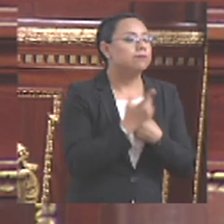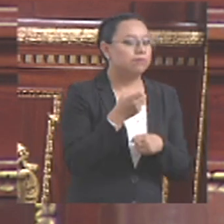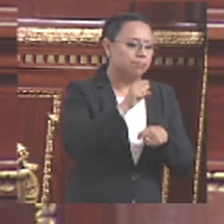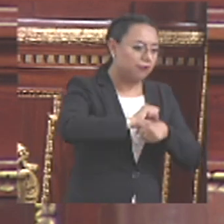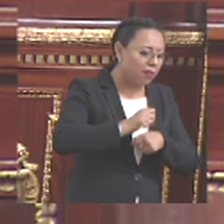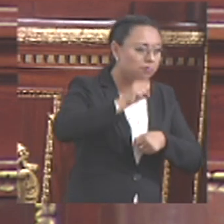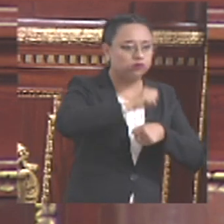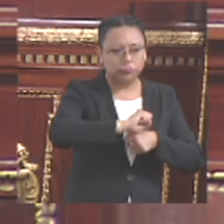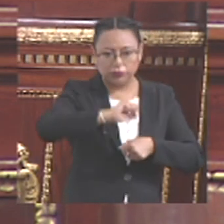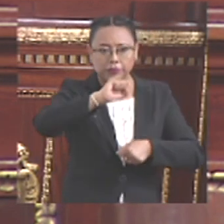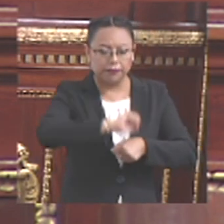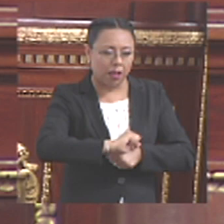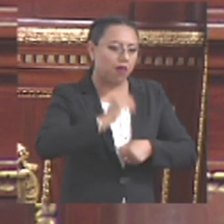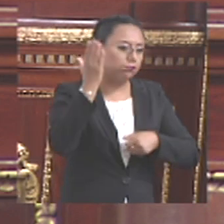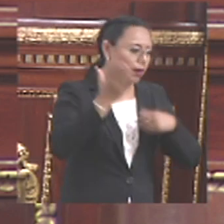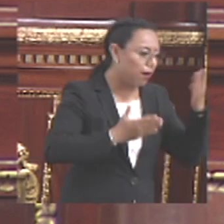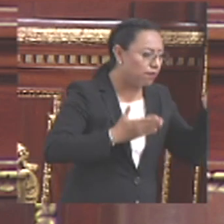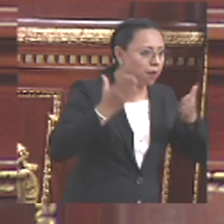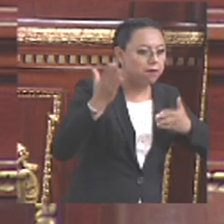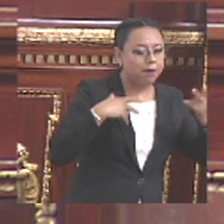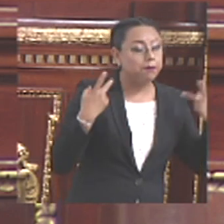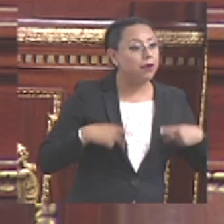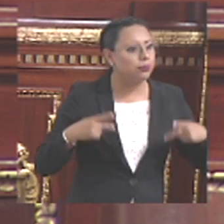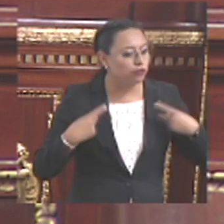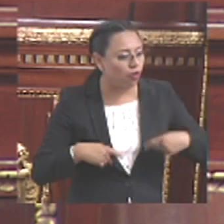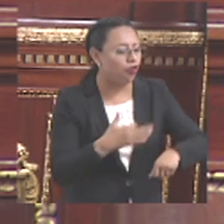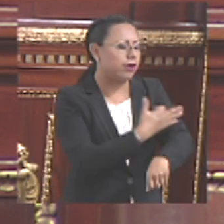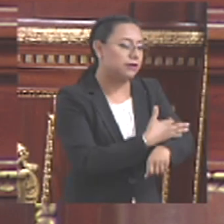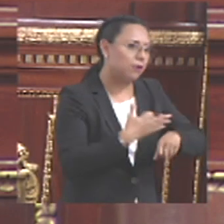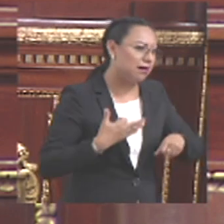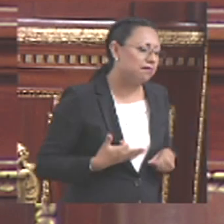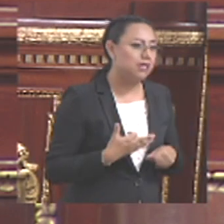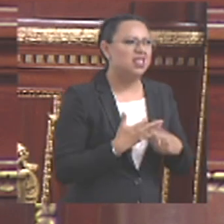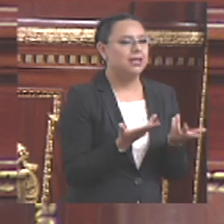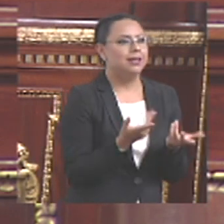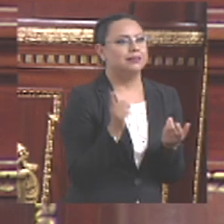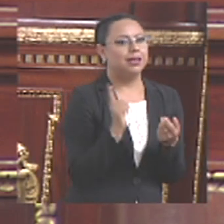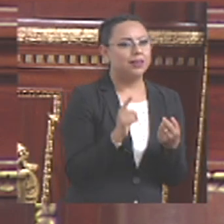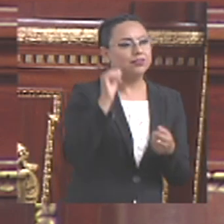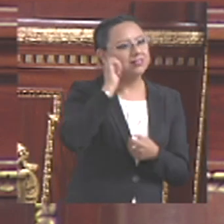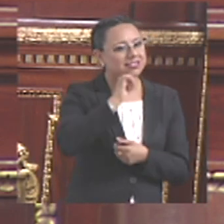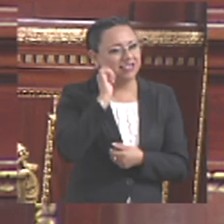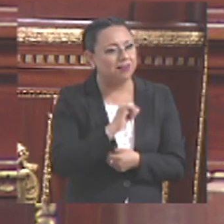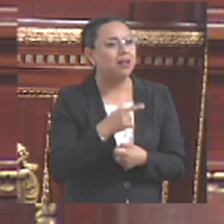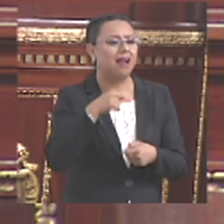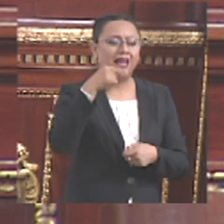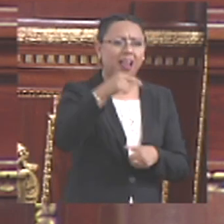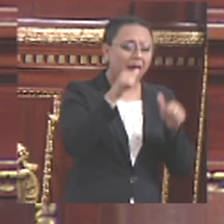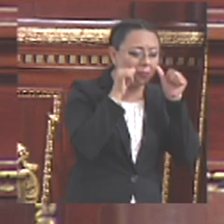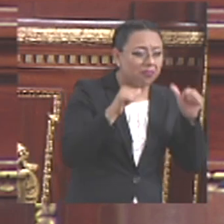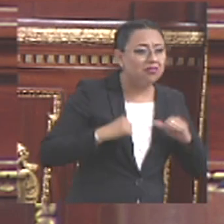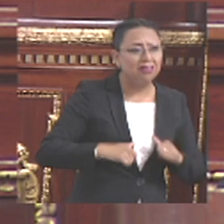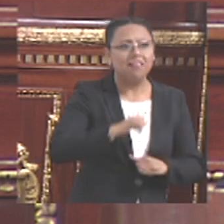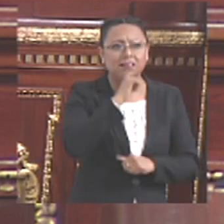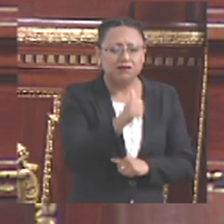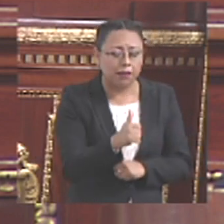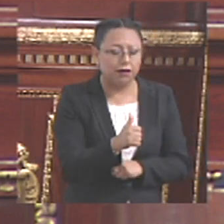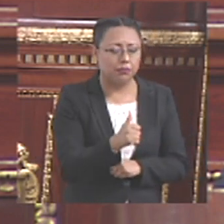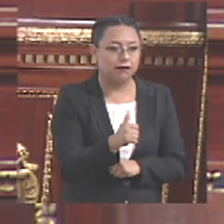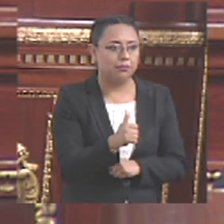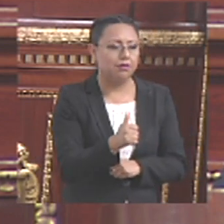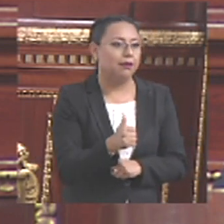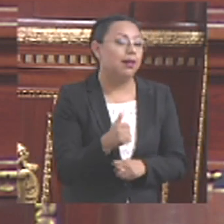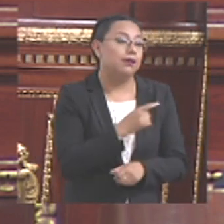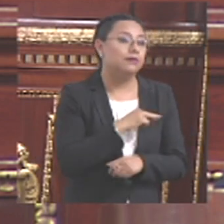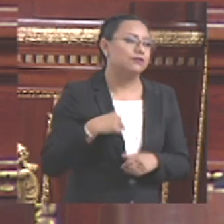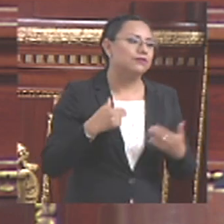demandan familias y ciudadanos el tema de que no han sido atendidos, y en esta condición se entiende y se dice